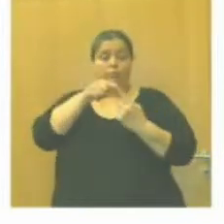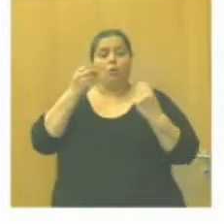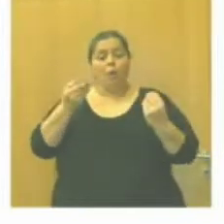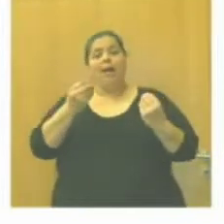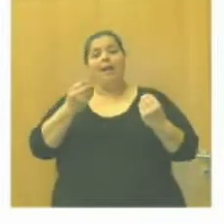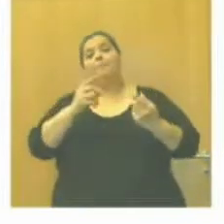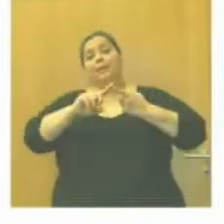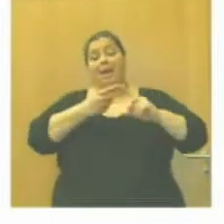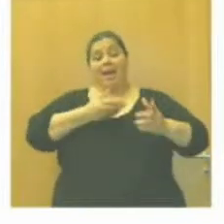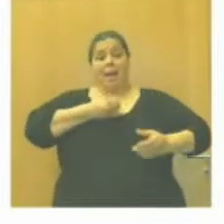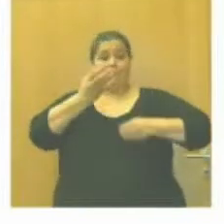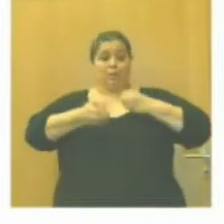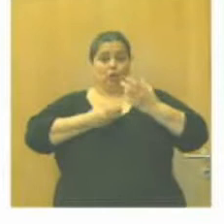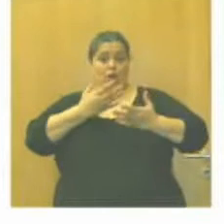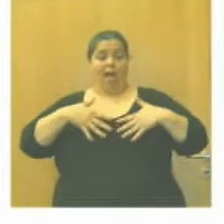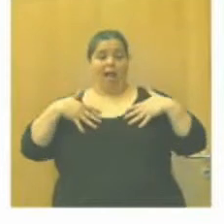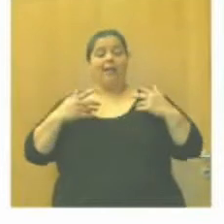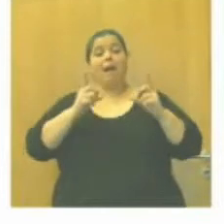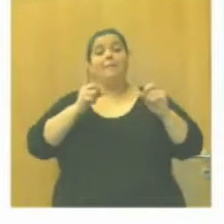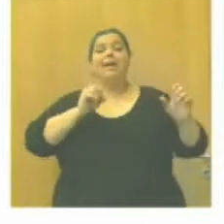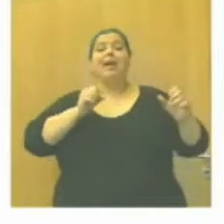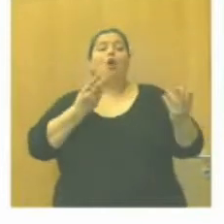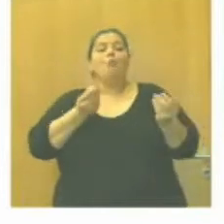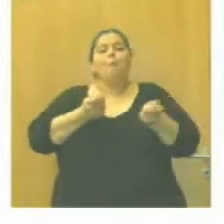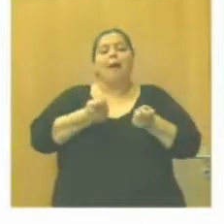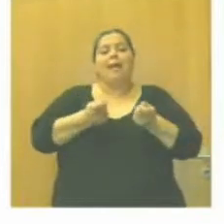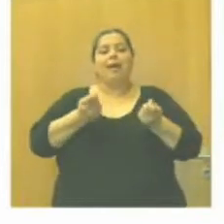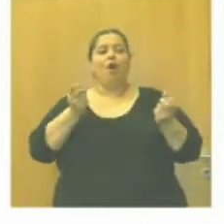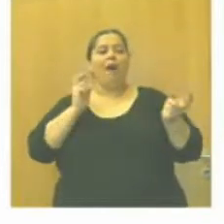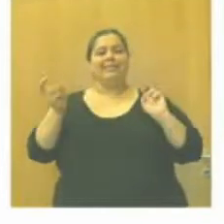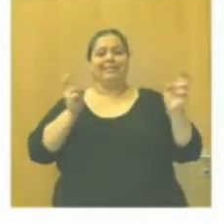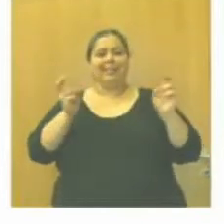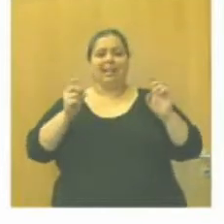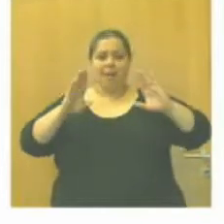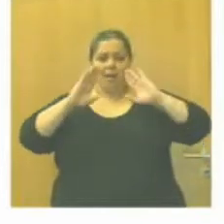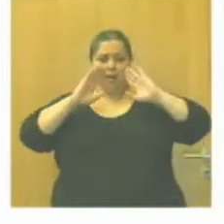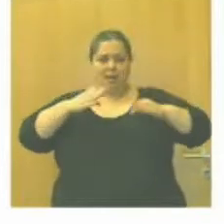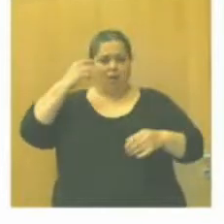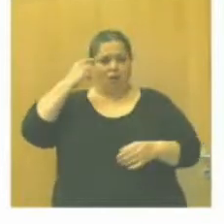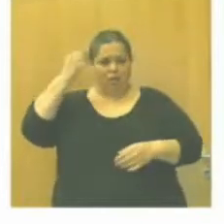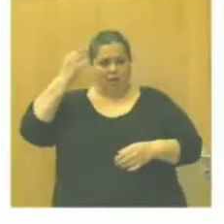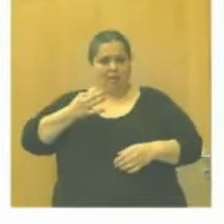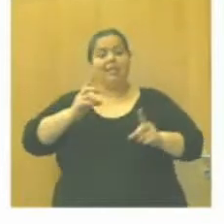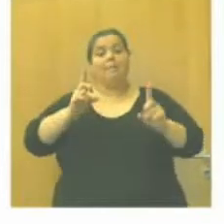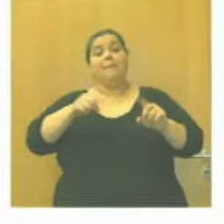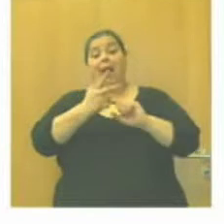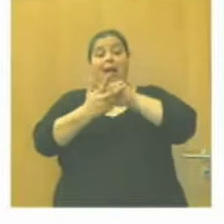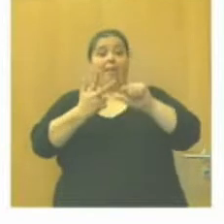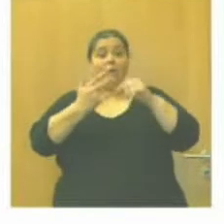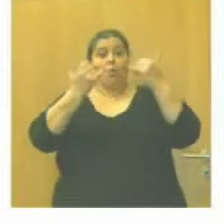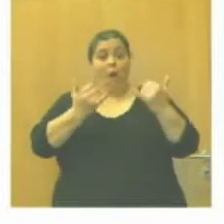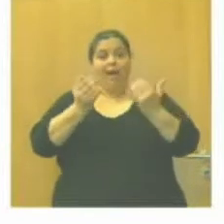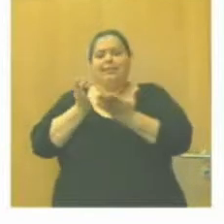regulación emocional, el manejo del estrés y la atención consciente. Y para cada una de esas tenemos